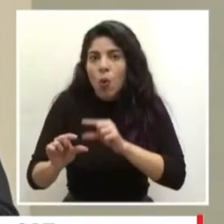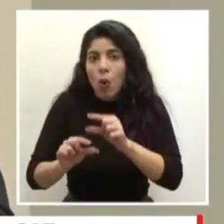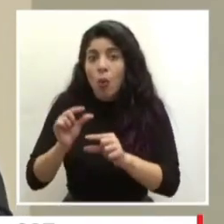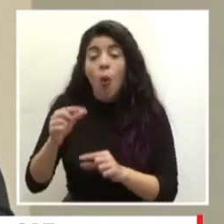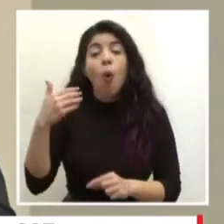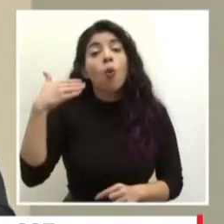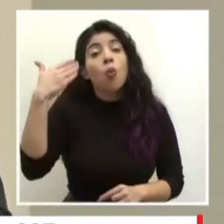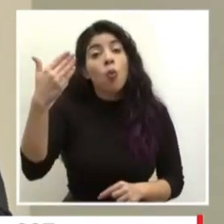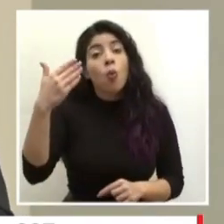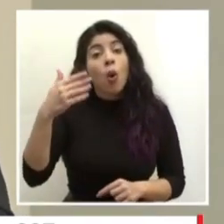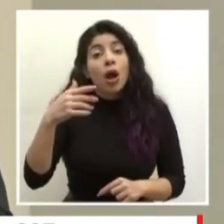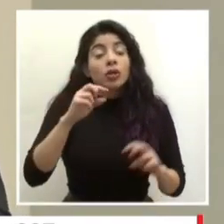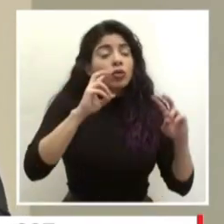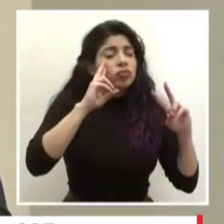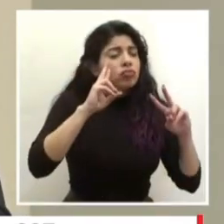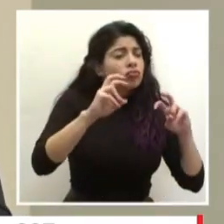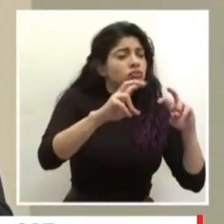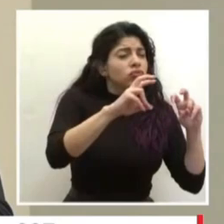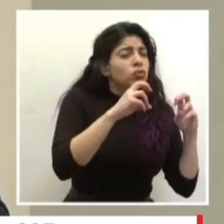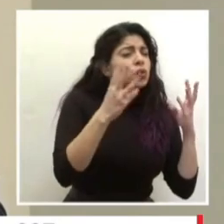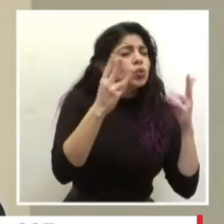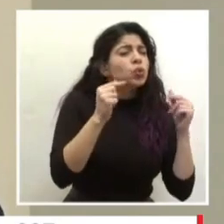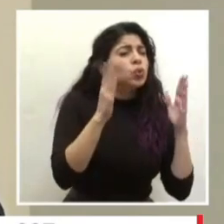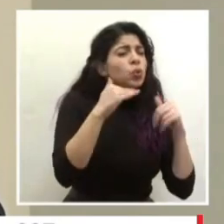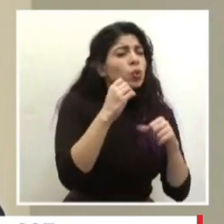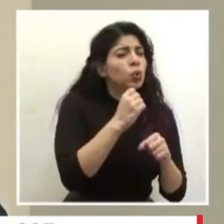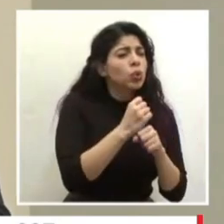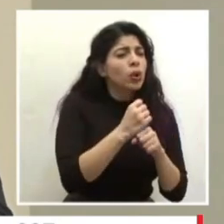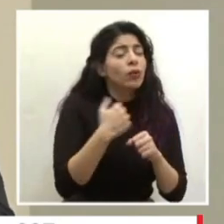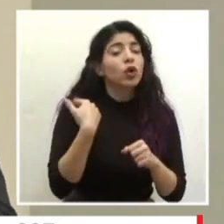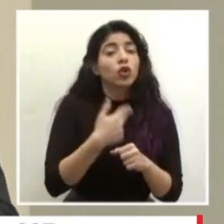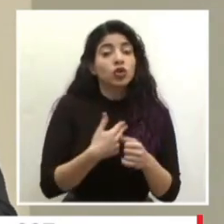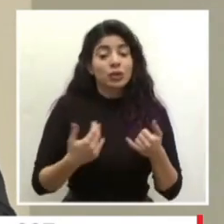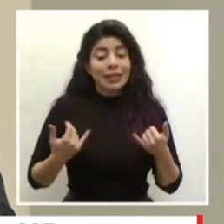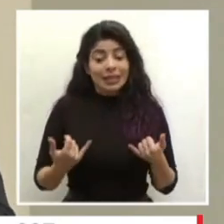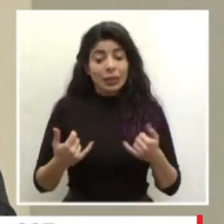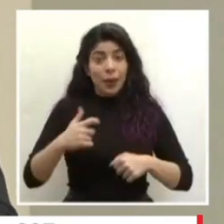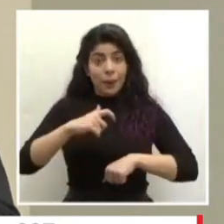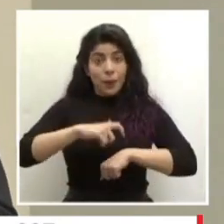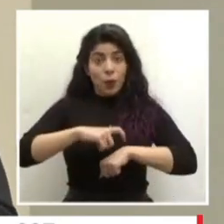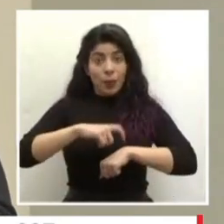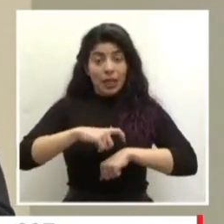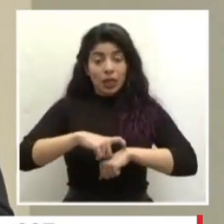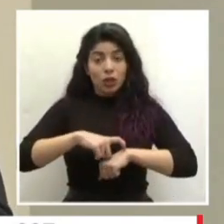Cuando se hace esta medición de desempleo, estamos en un punto en el cual